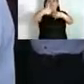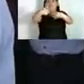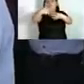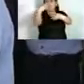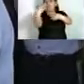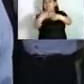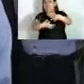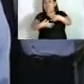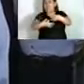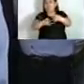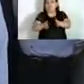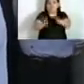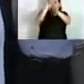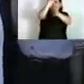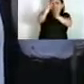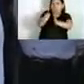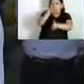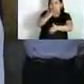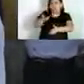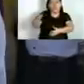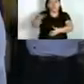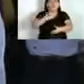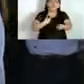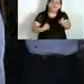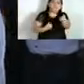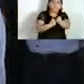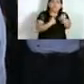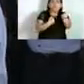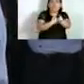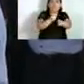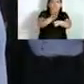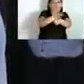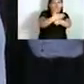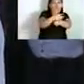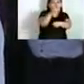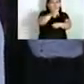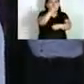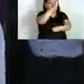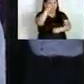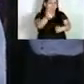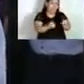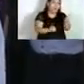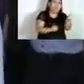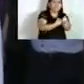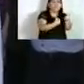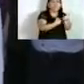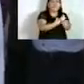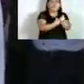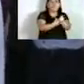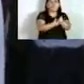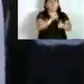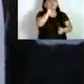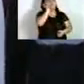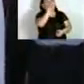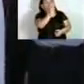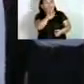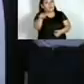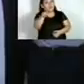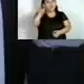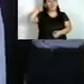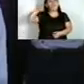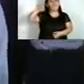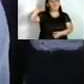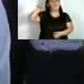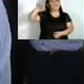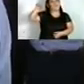toda la fuerza institucional del partido más grande de El Salvador está con él, y decirle al Tribunal